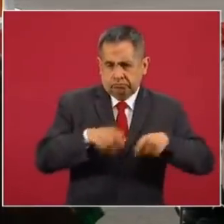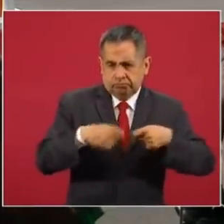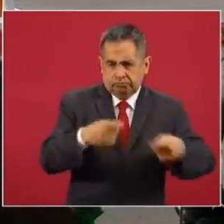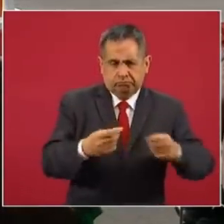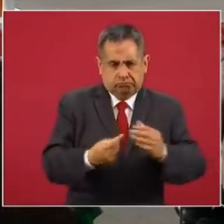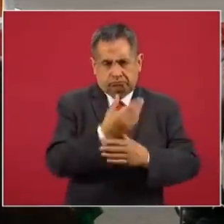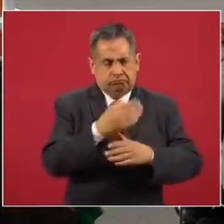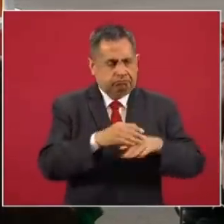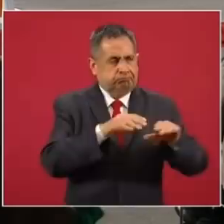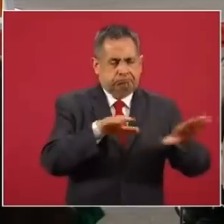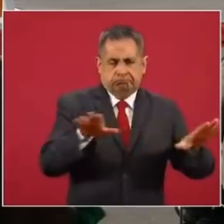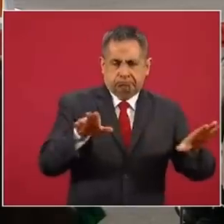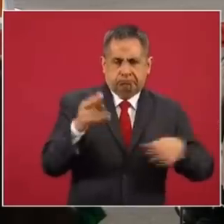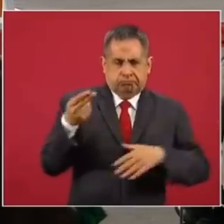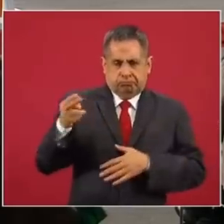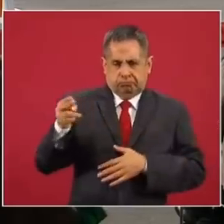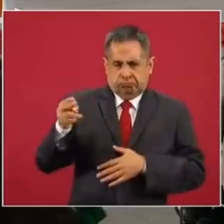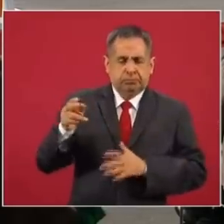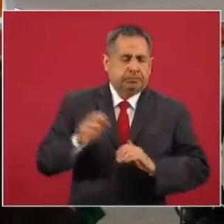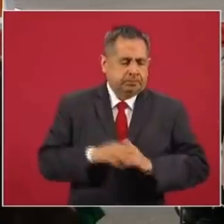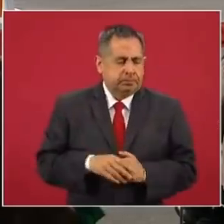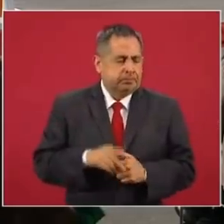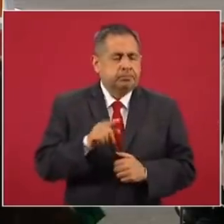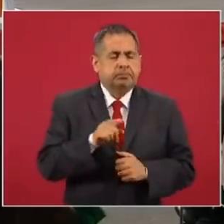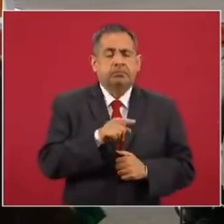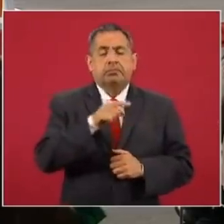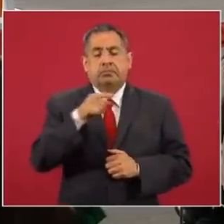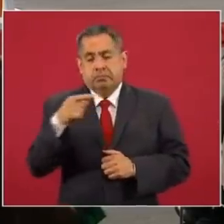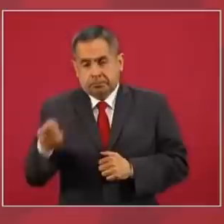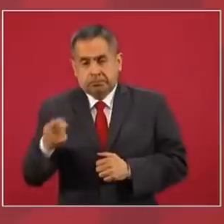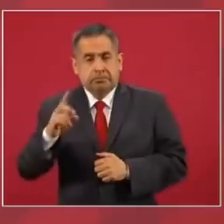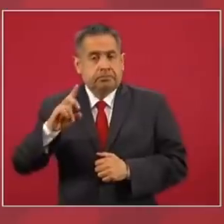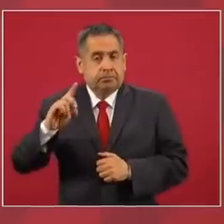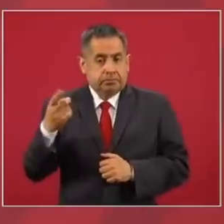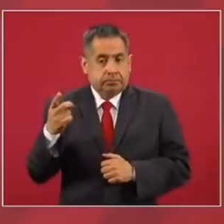nuevos y de repente en diciembre